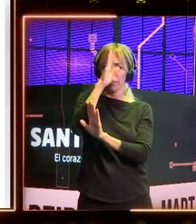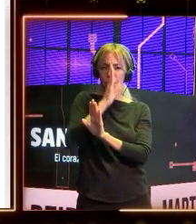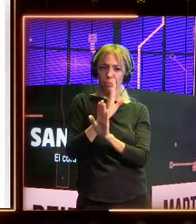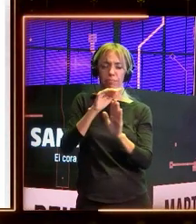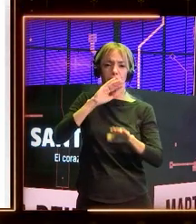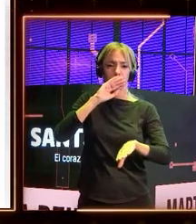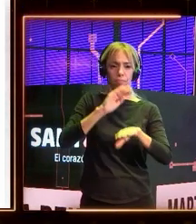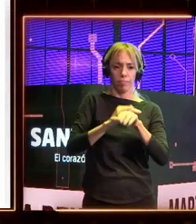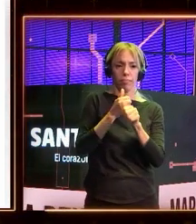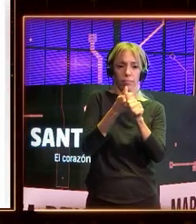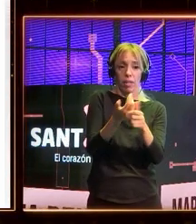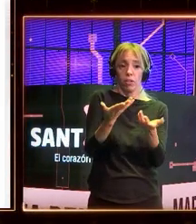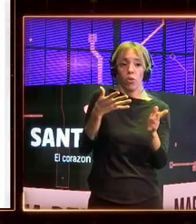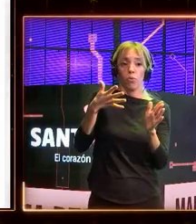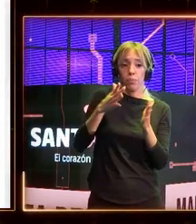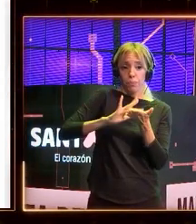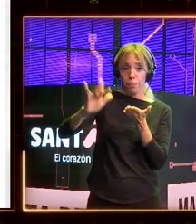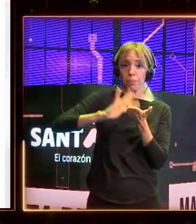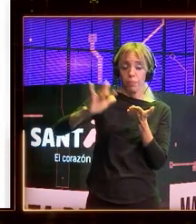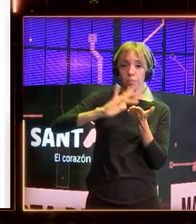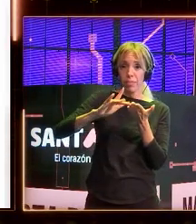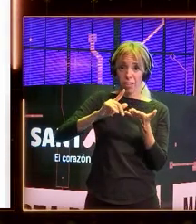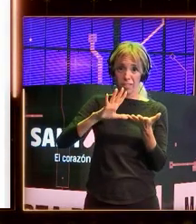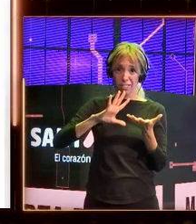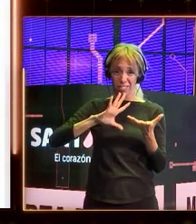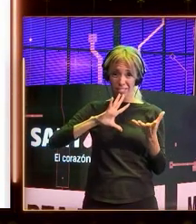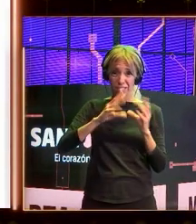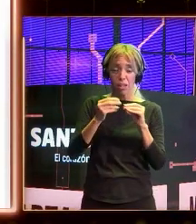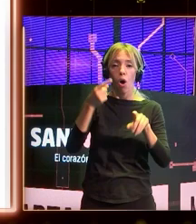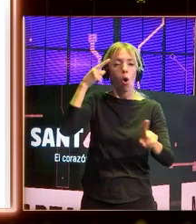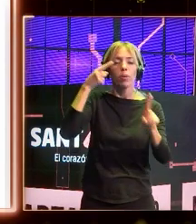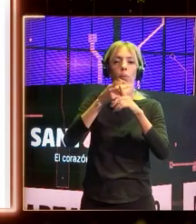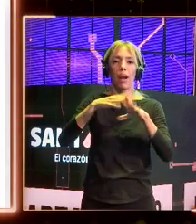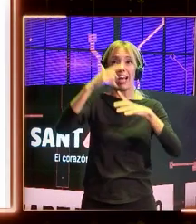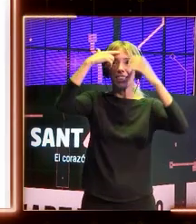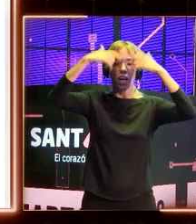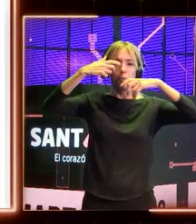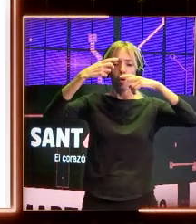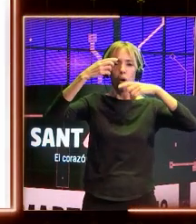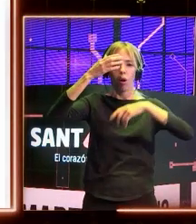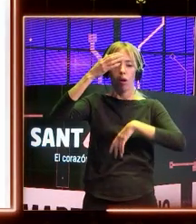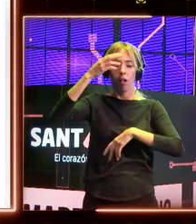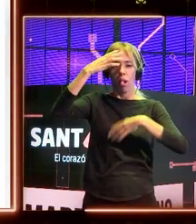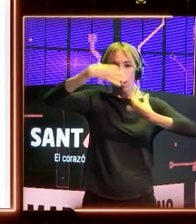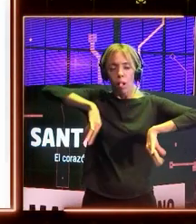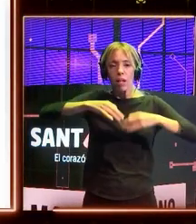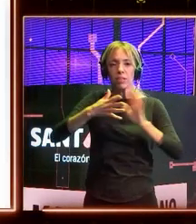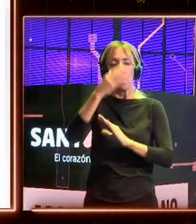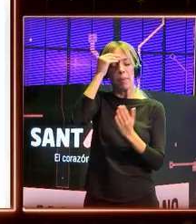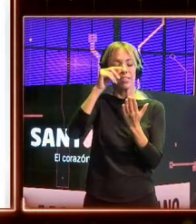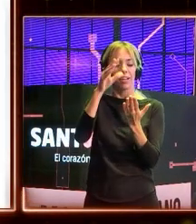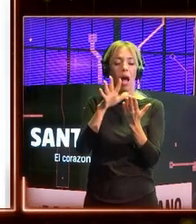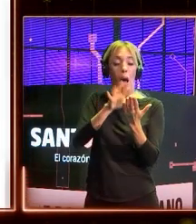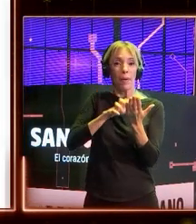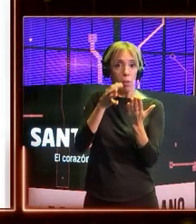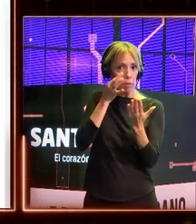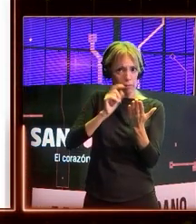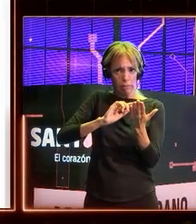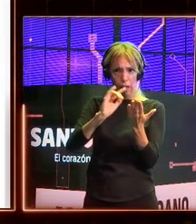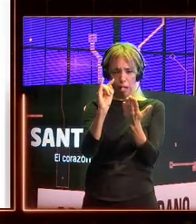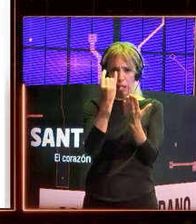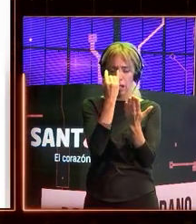tengo tiempo de explicar, está diseñado para literalmente hackear tu cerebro y pienses que estás aprendiendo cosas. Pero, como todos